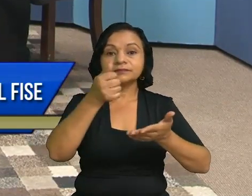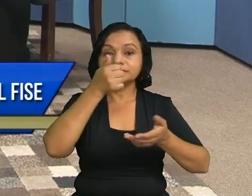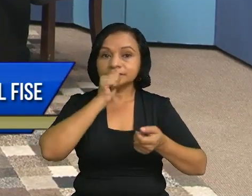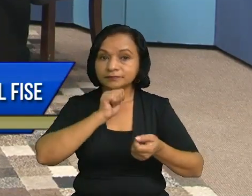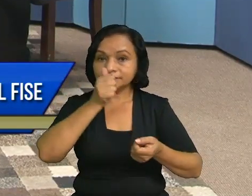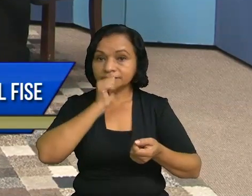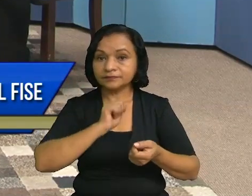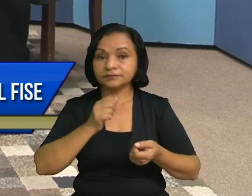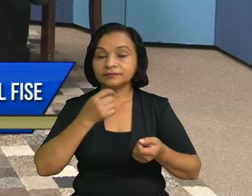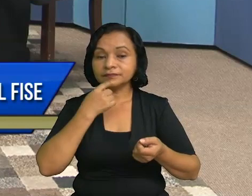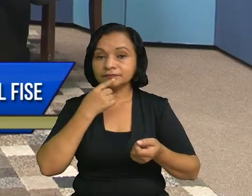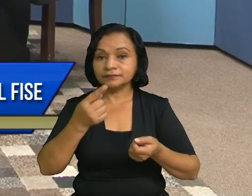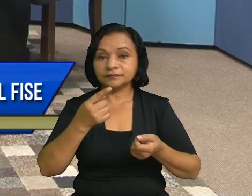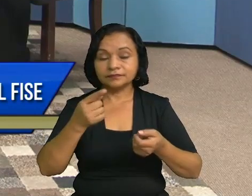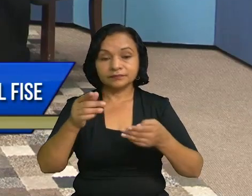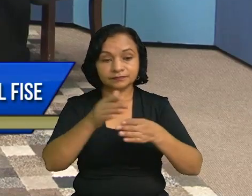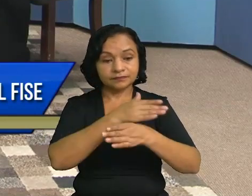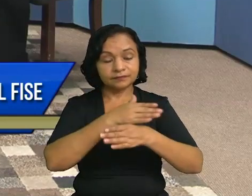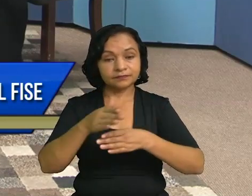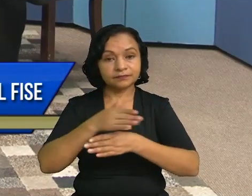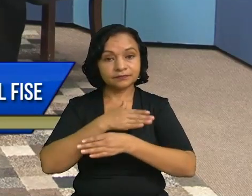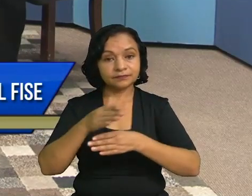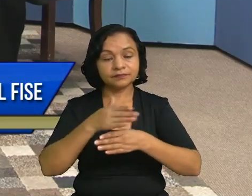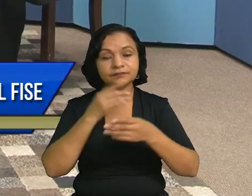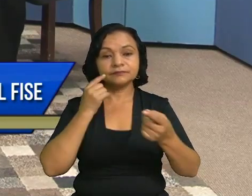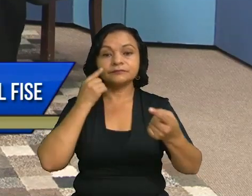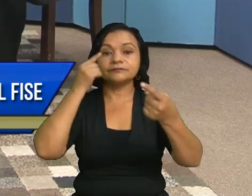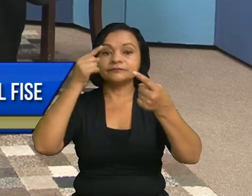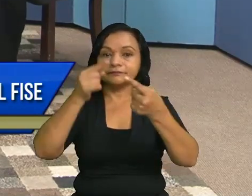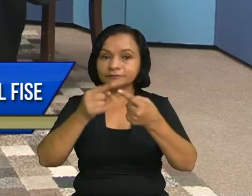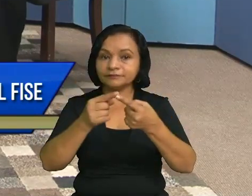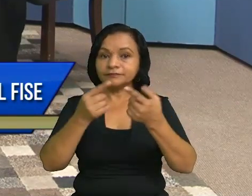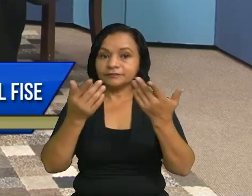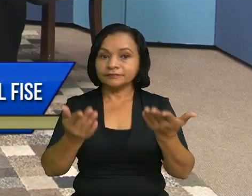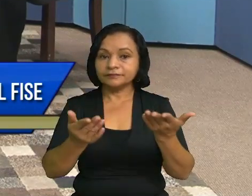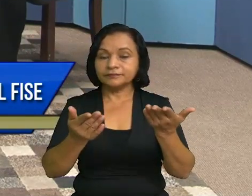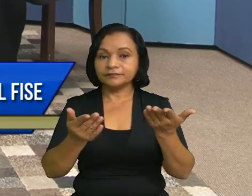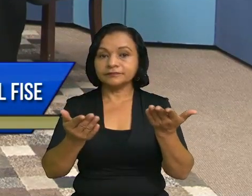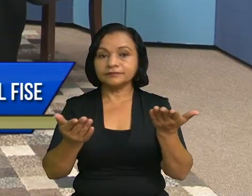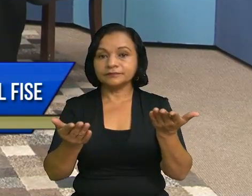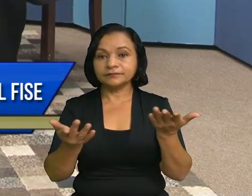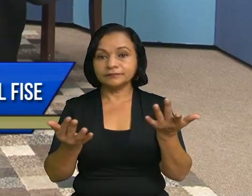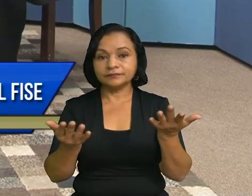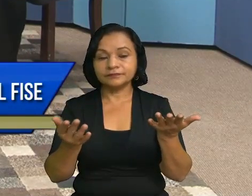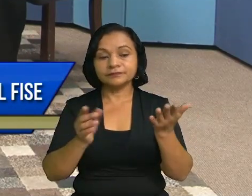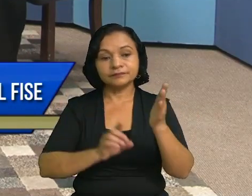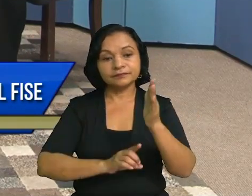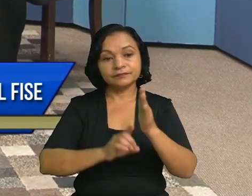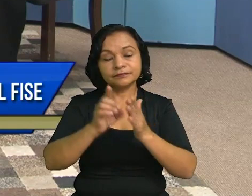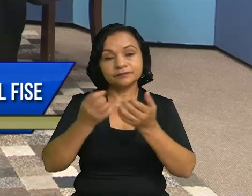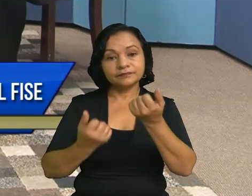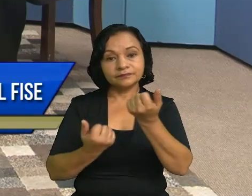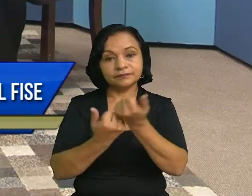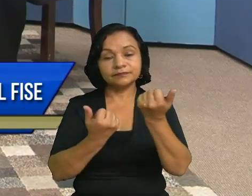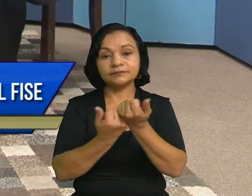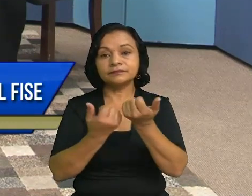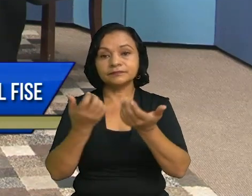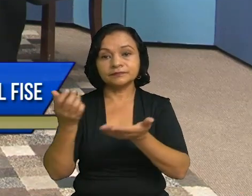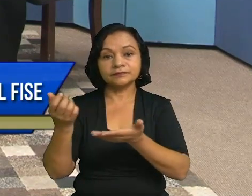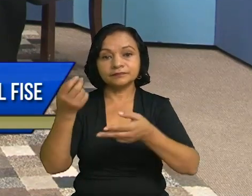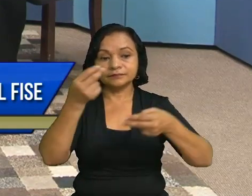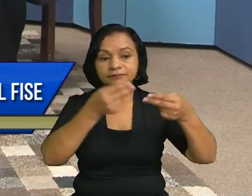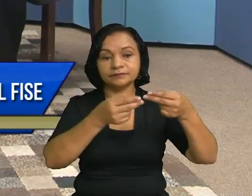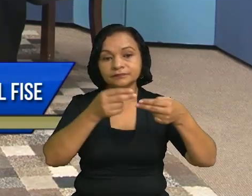abordando también esos 6 primero objetivos del desarrollo sostenible pero le agregamos el